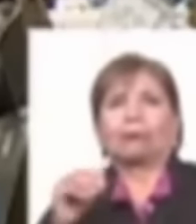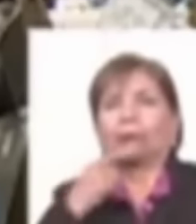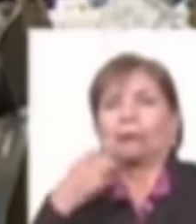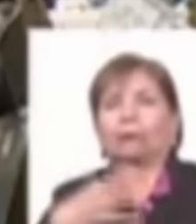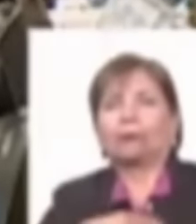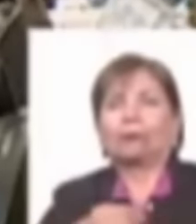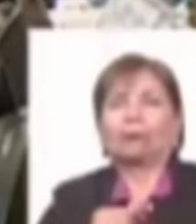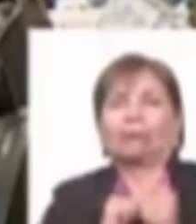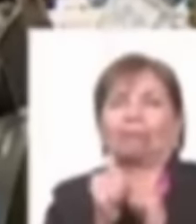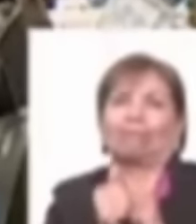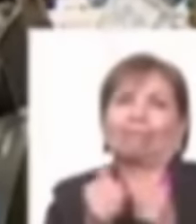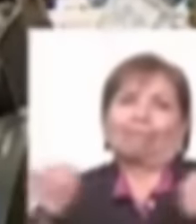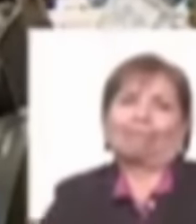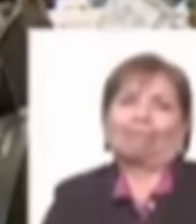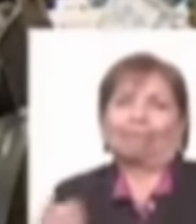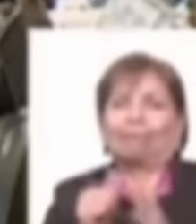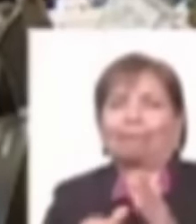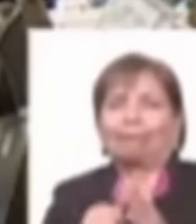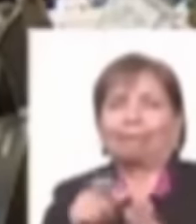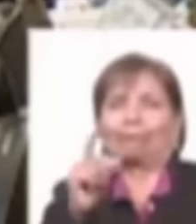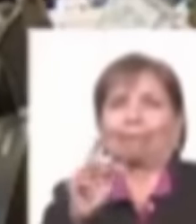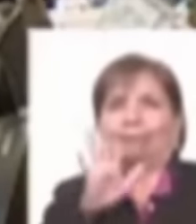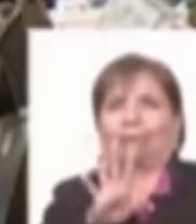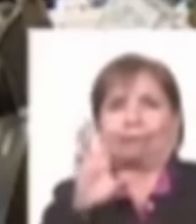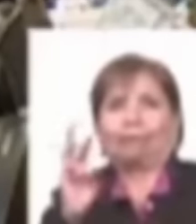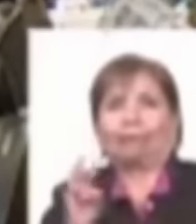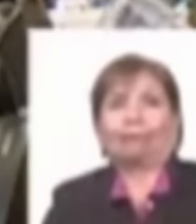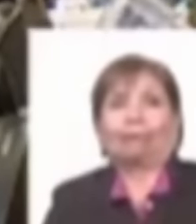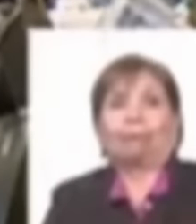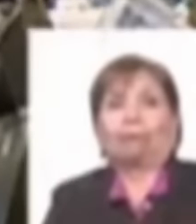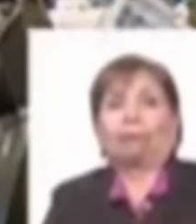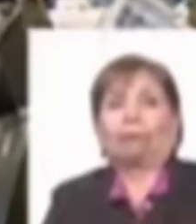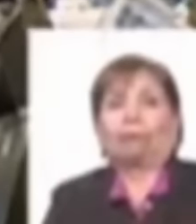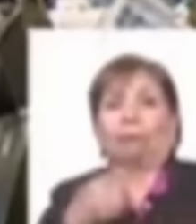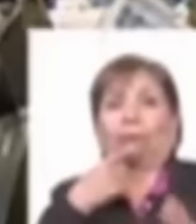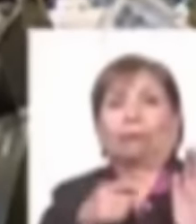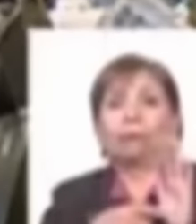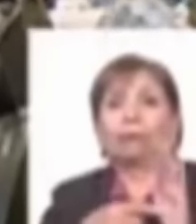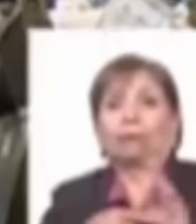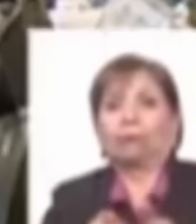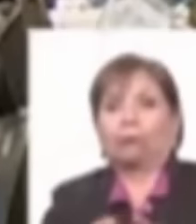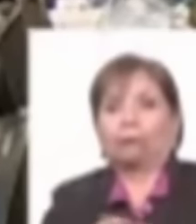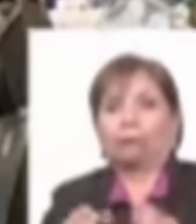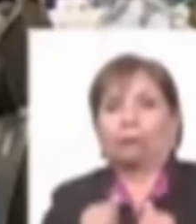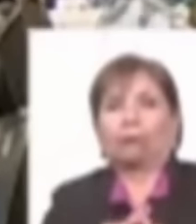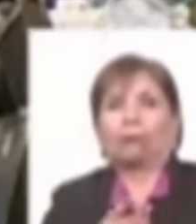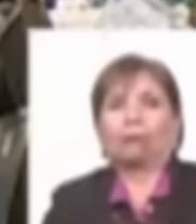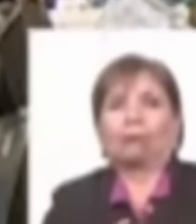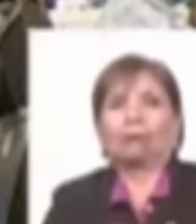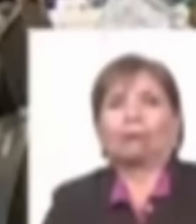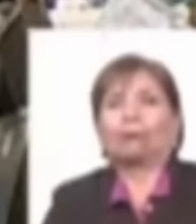la edad que señala el artículo 156 de la Constitución. Como también lo ha señalado el doctor García